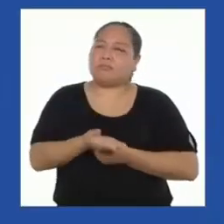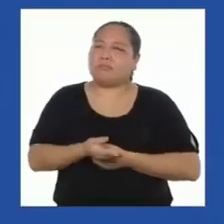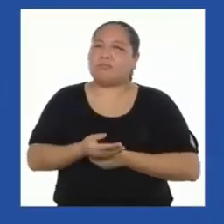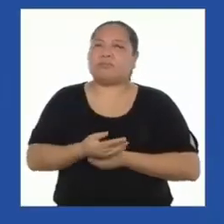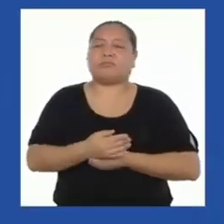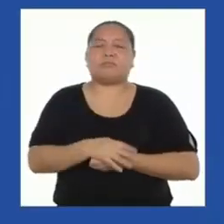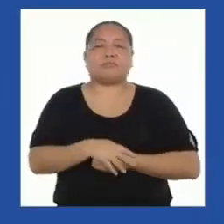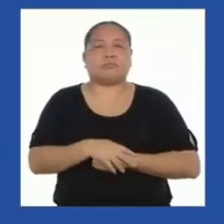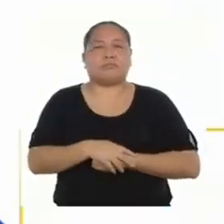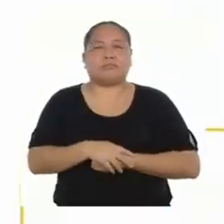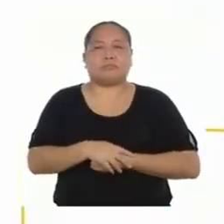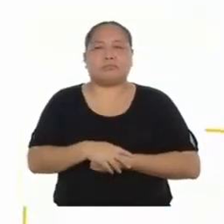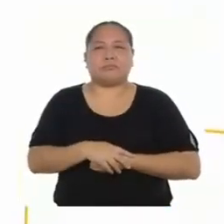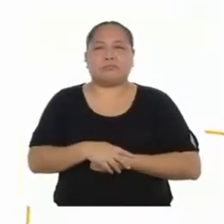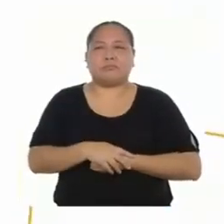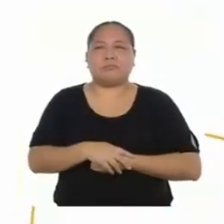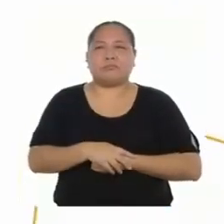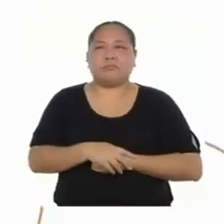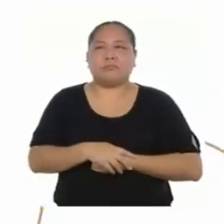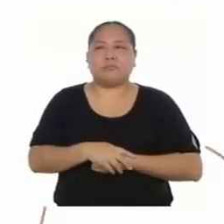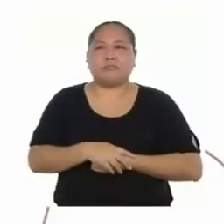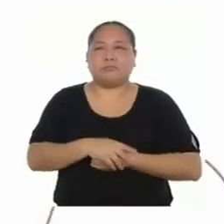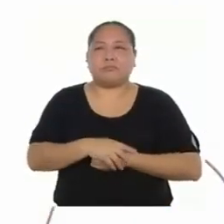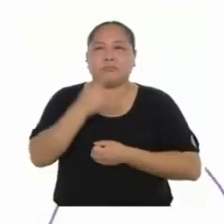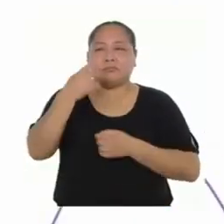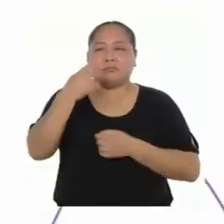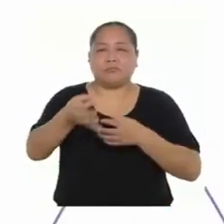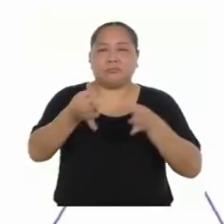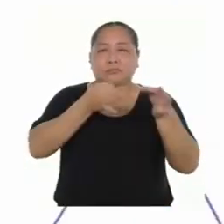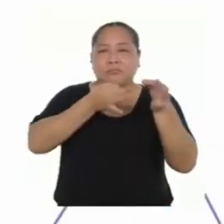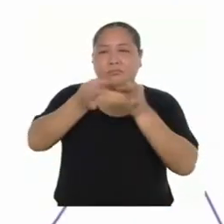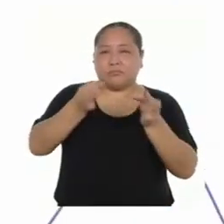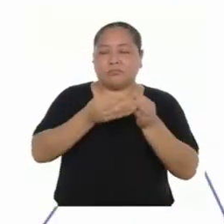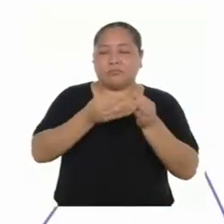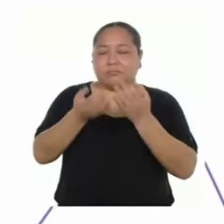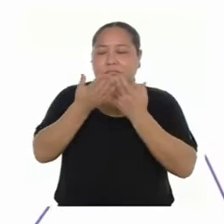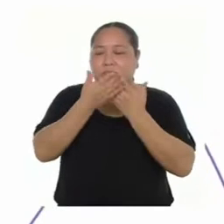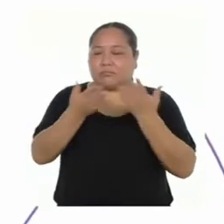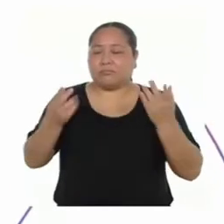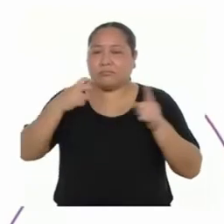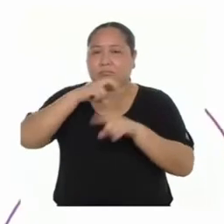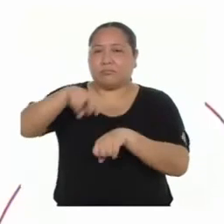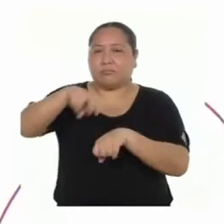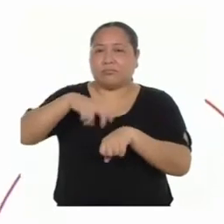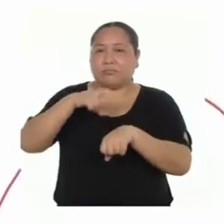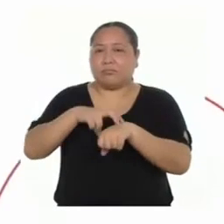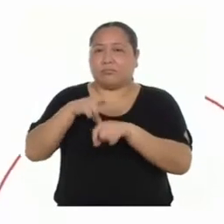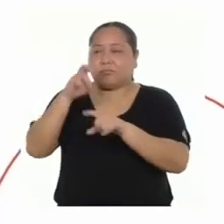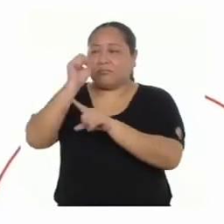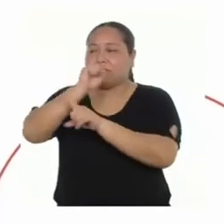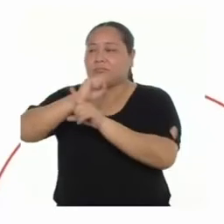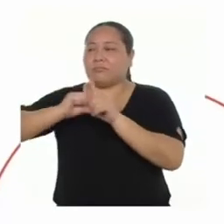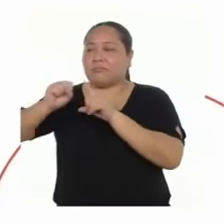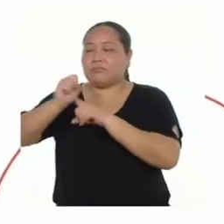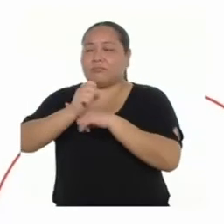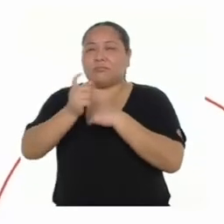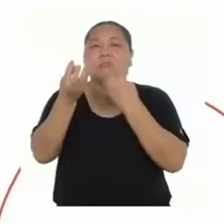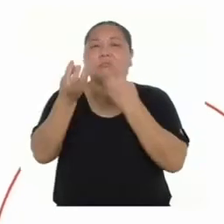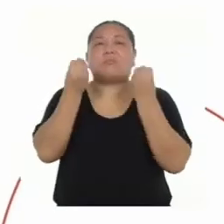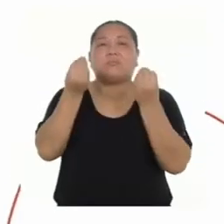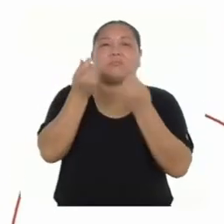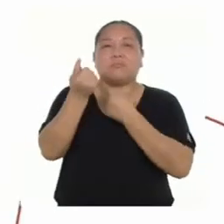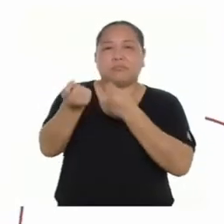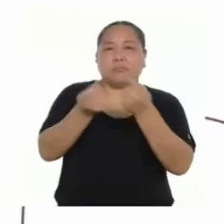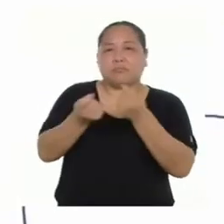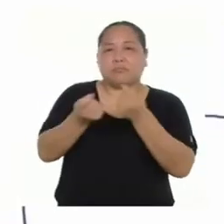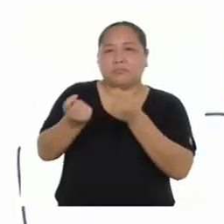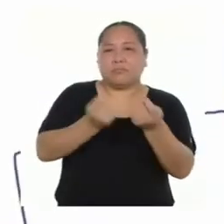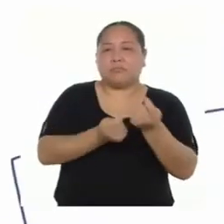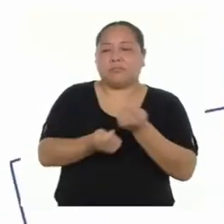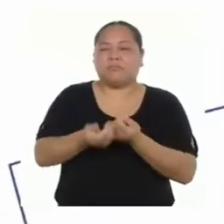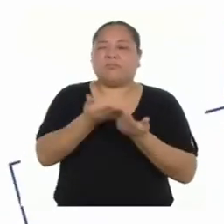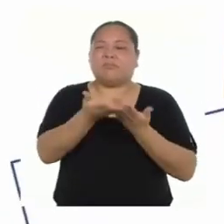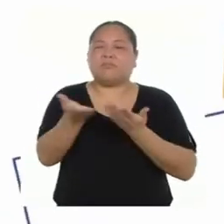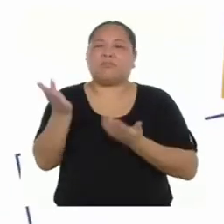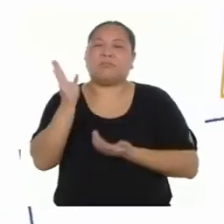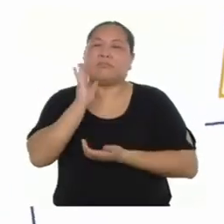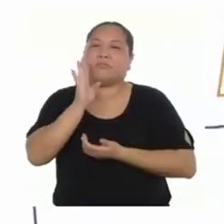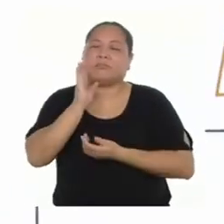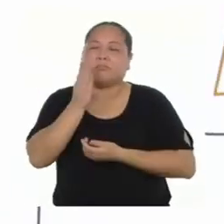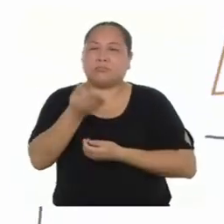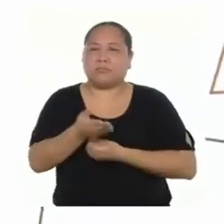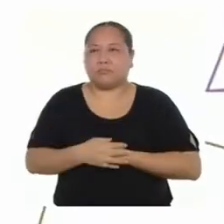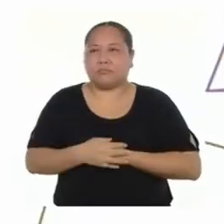los siguientes. Describo los elementos naturales y sociales presentes en el manejo de la gestión de residuos